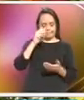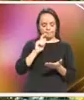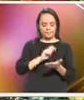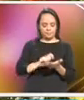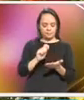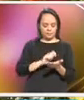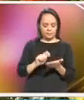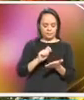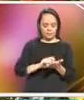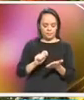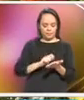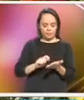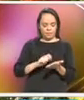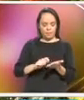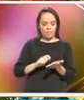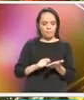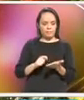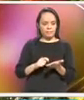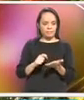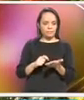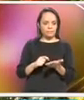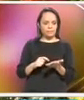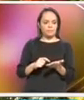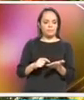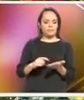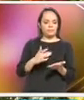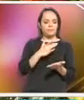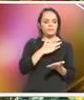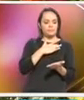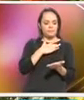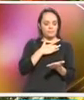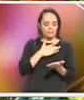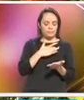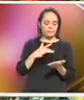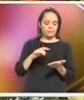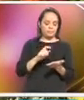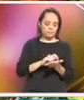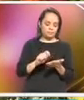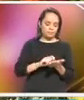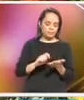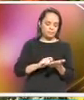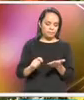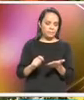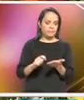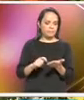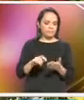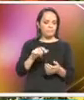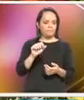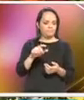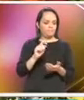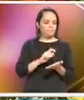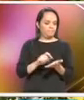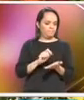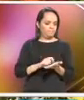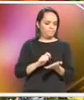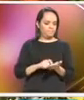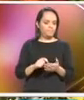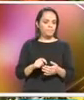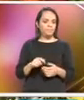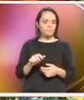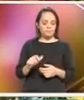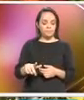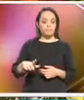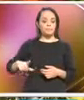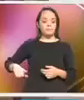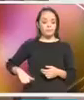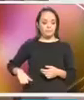decir desde la parte emocional, desde la parte de cercanía a los otros, y eso ha sido muy importante durante su participación en el gobierno,